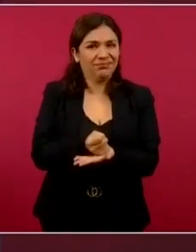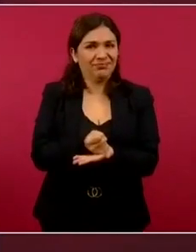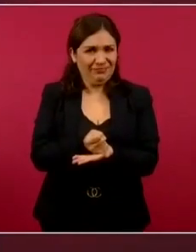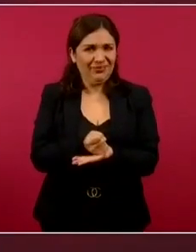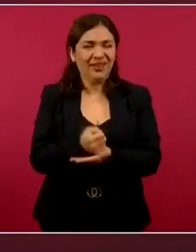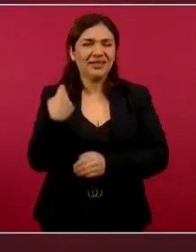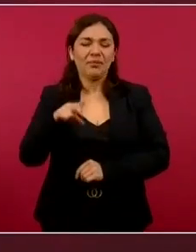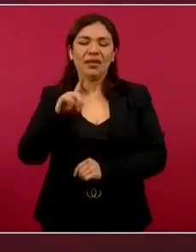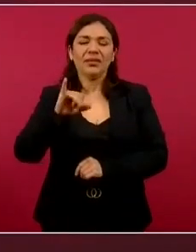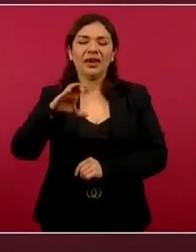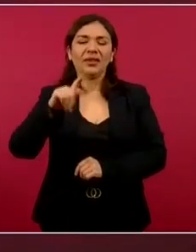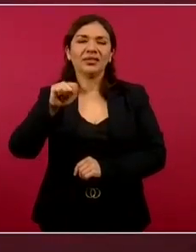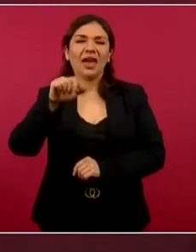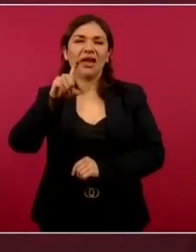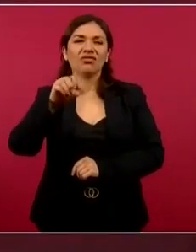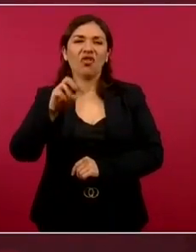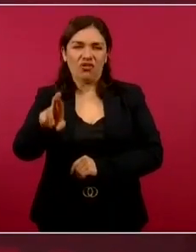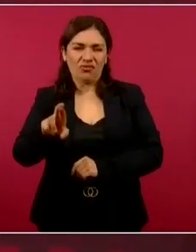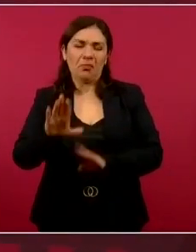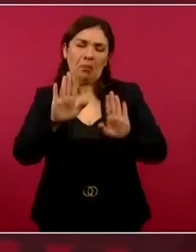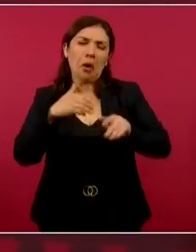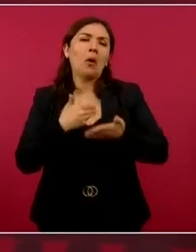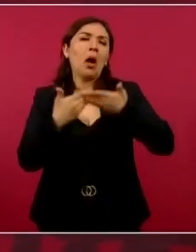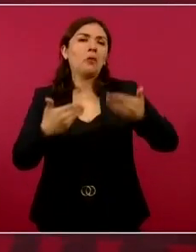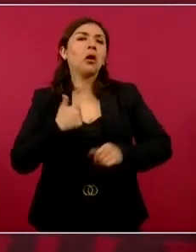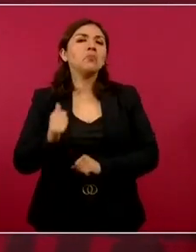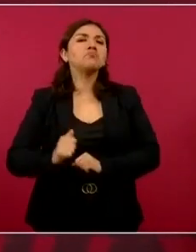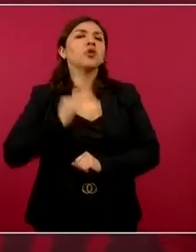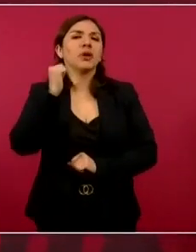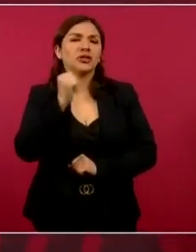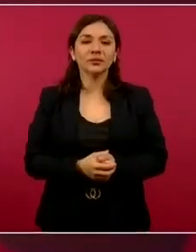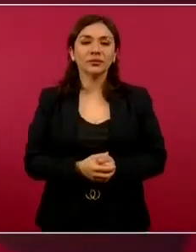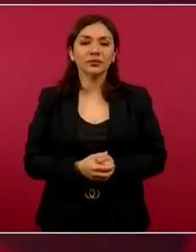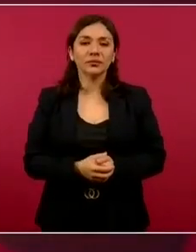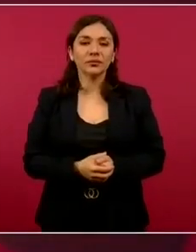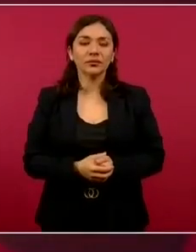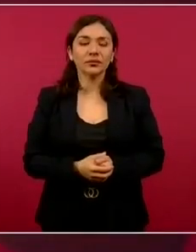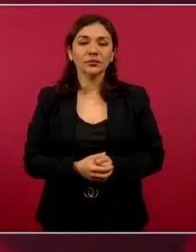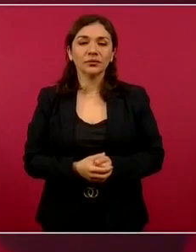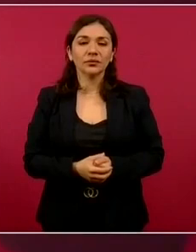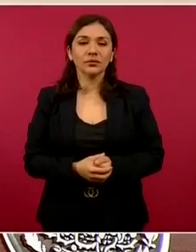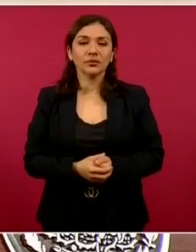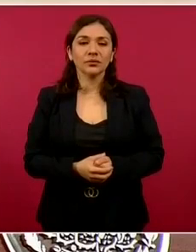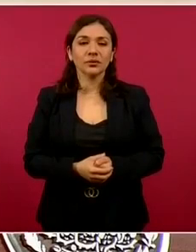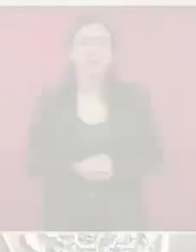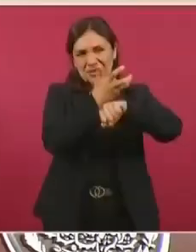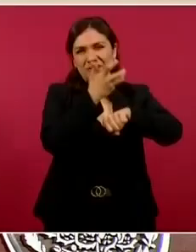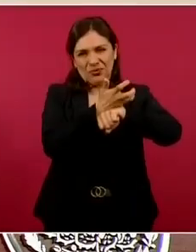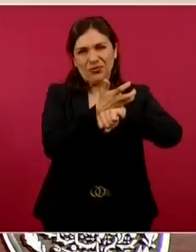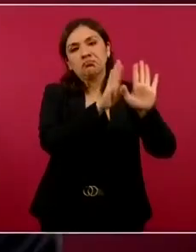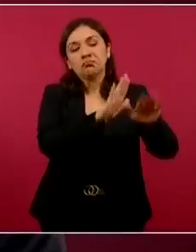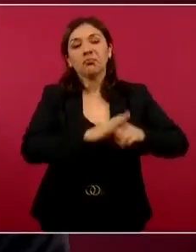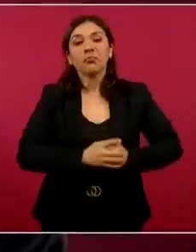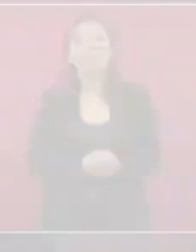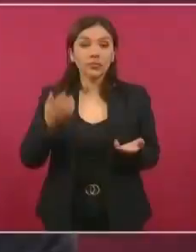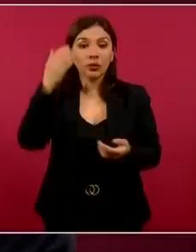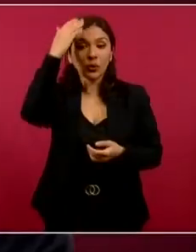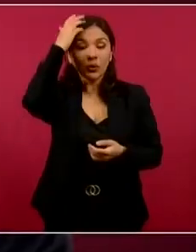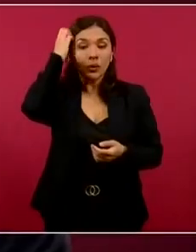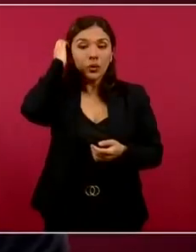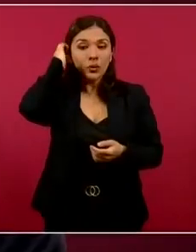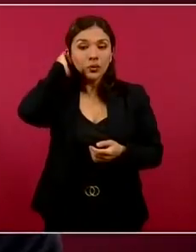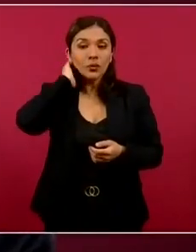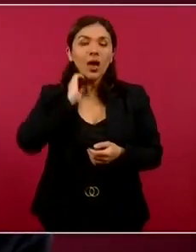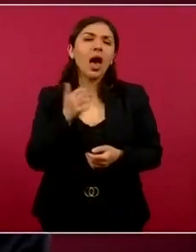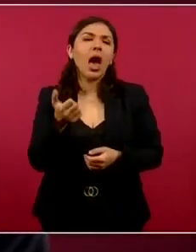Está como aprovecho para contestarle al Departamento de Estado del gobierno de Estados Unidos, que como es la